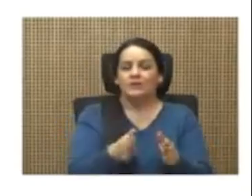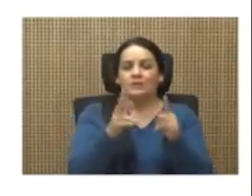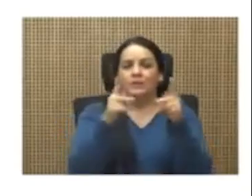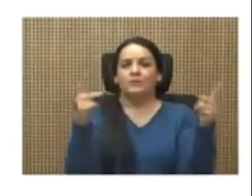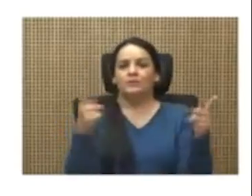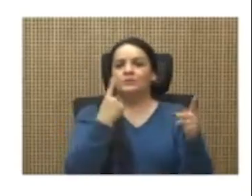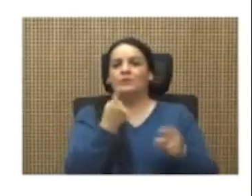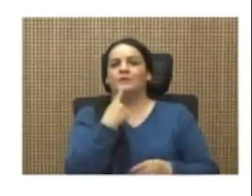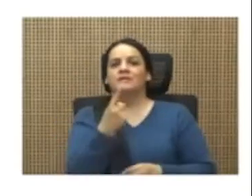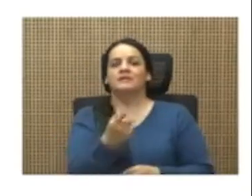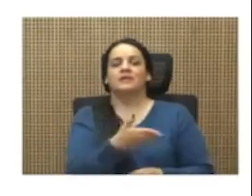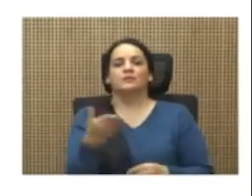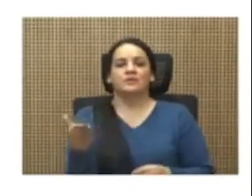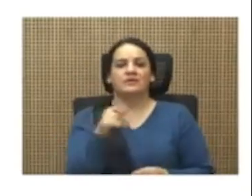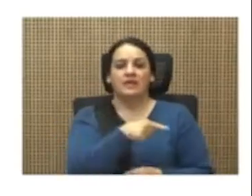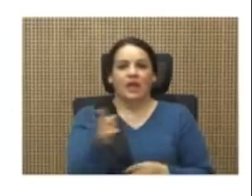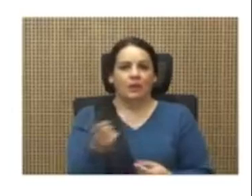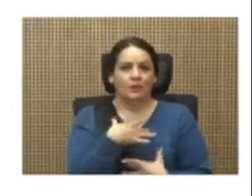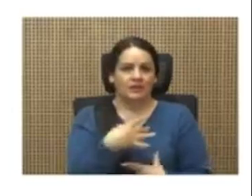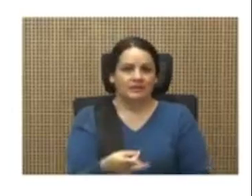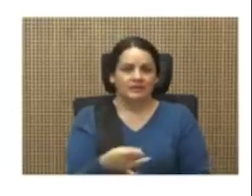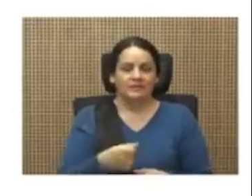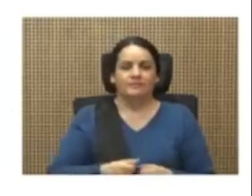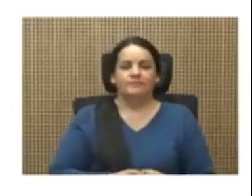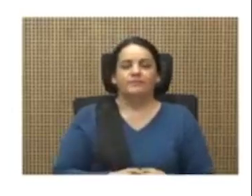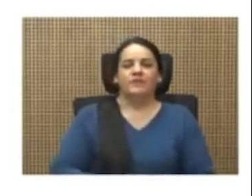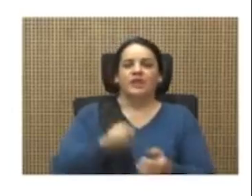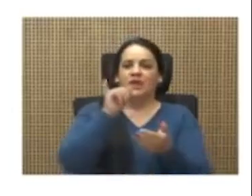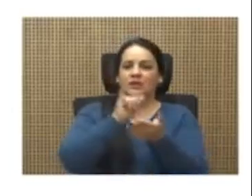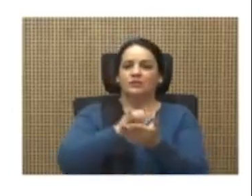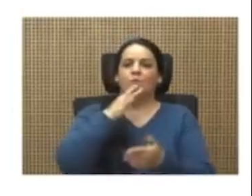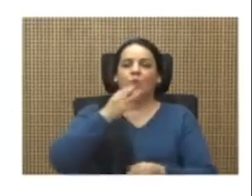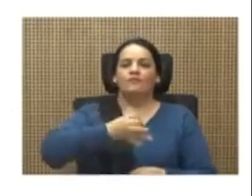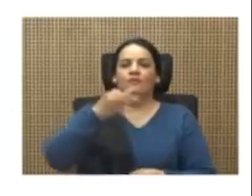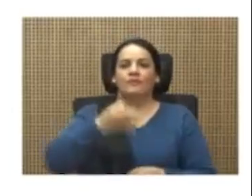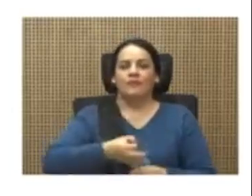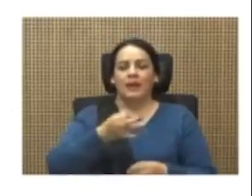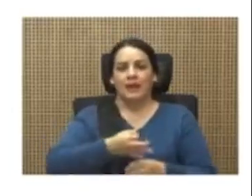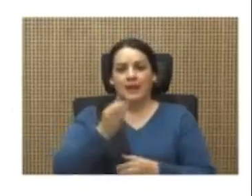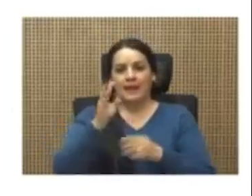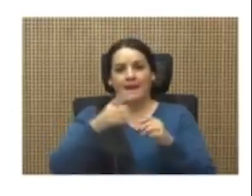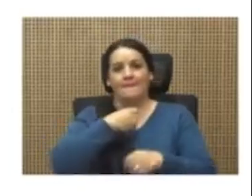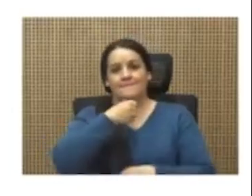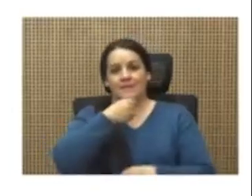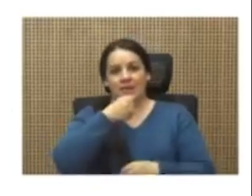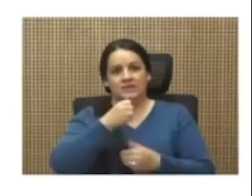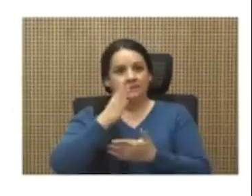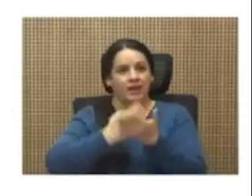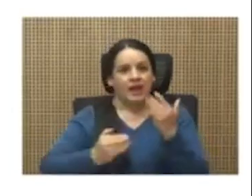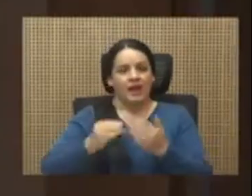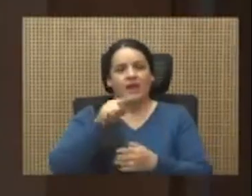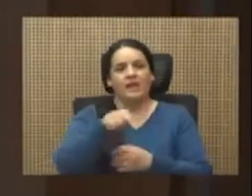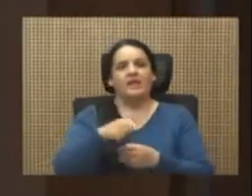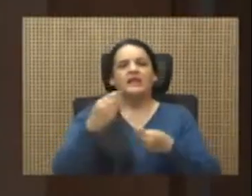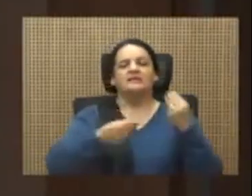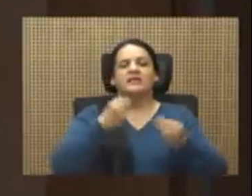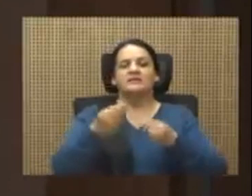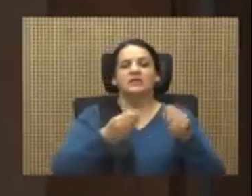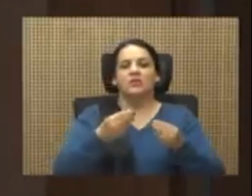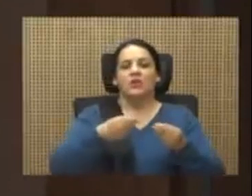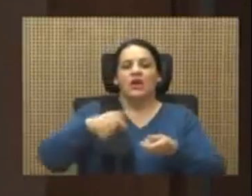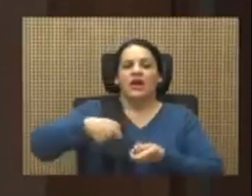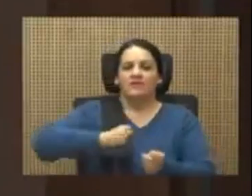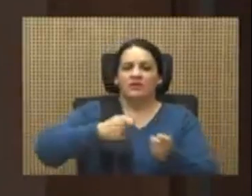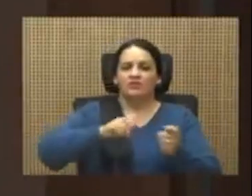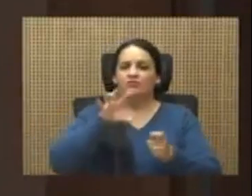dicen las cosas que les convienen esto confirma que la prensa parcializada está acabando su propia tumba como los dije